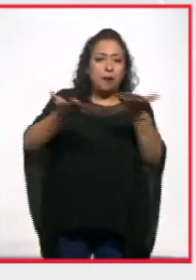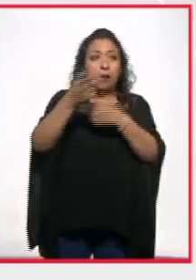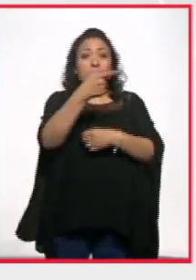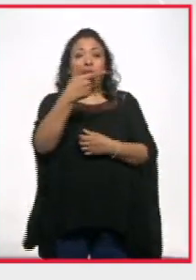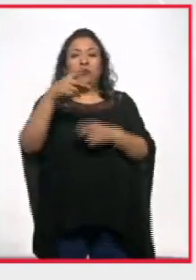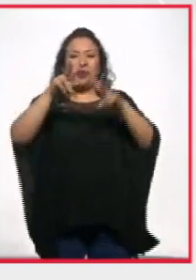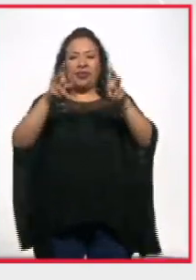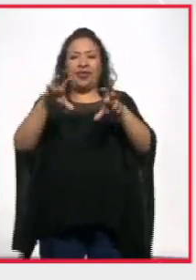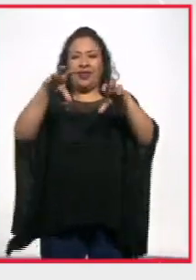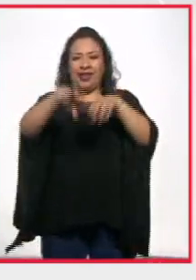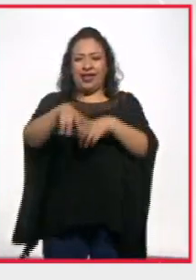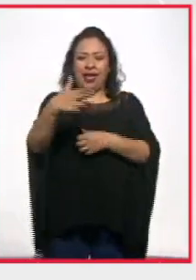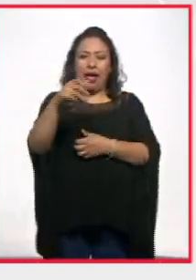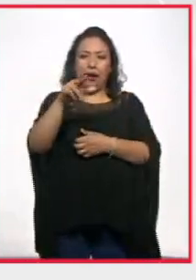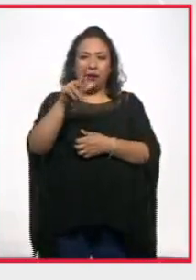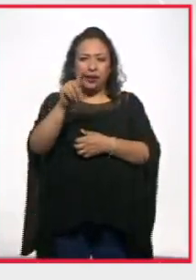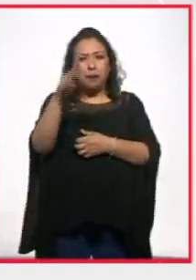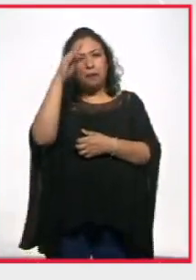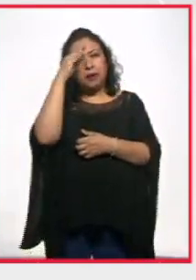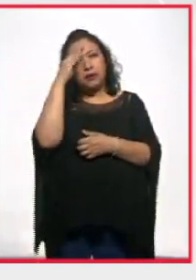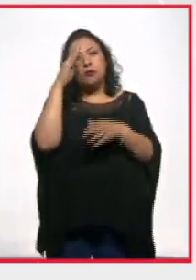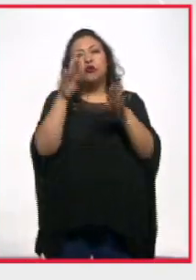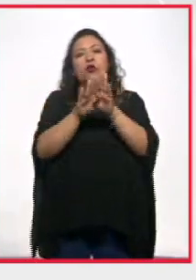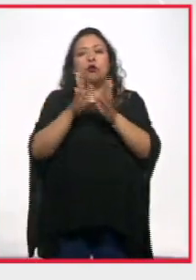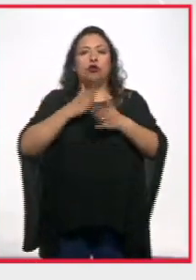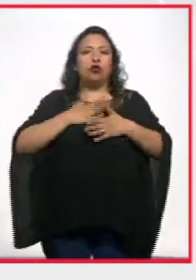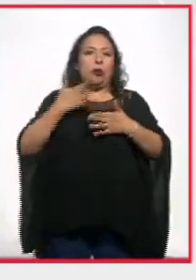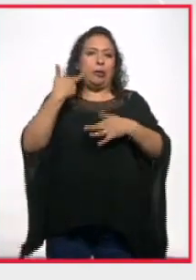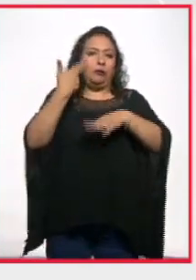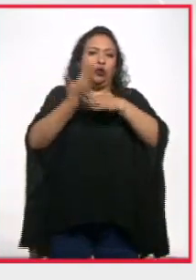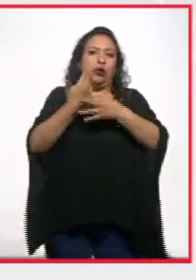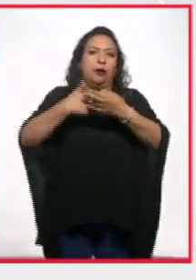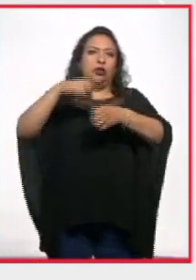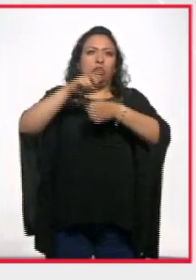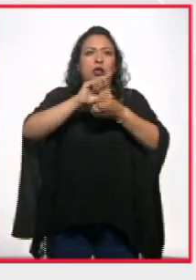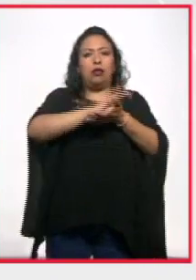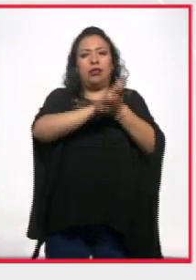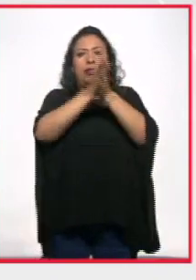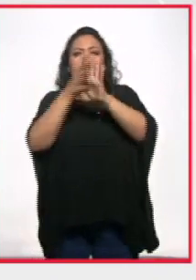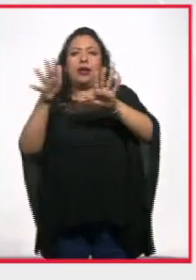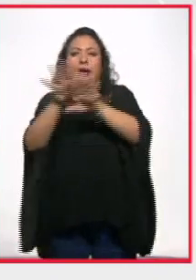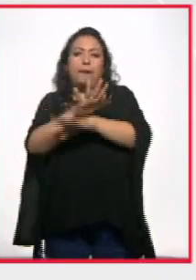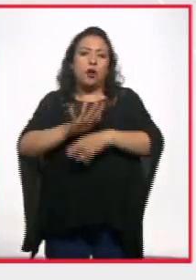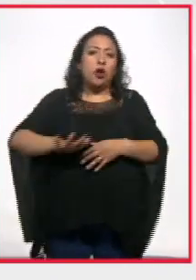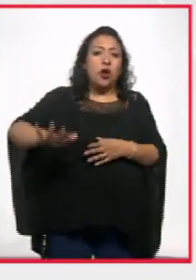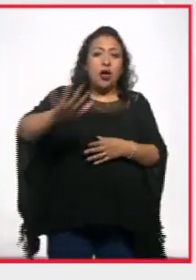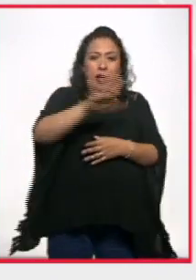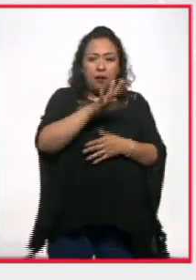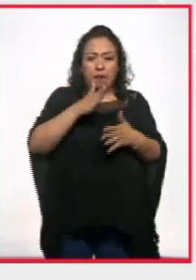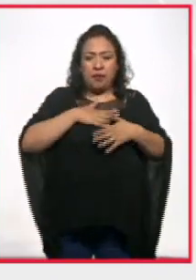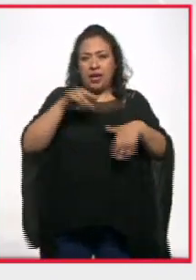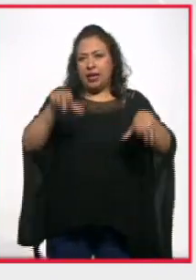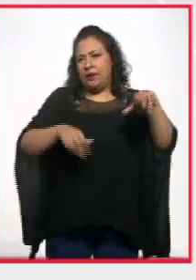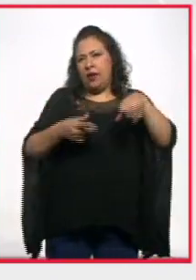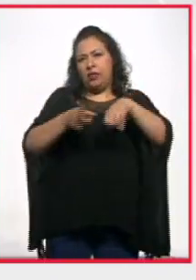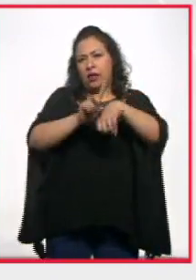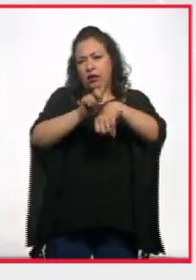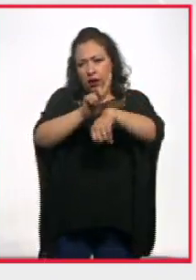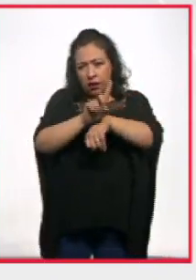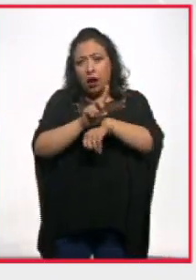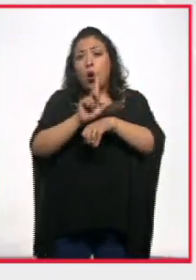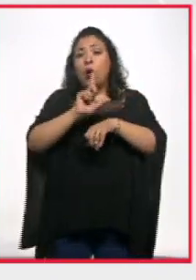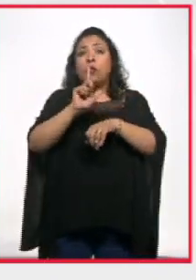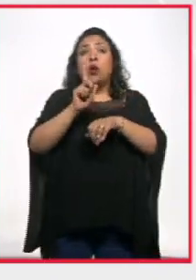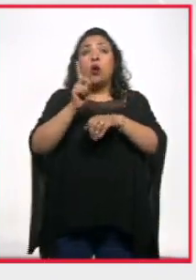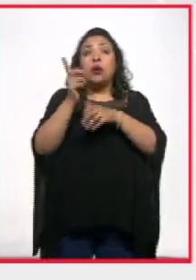nos invita a reflexionar del papel que tenemos como sociedad de la transformación de nuestro entorno. En nuestras actividades cotidianas, desde